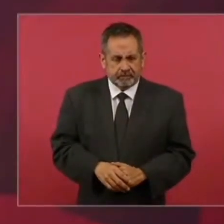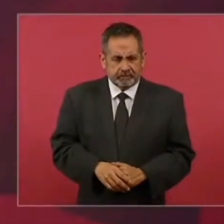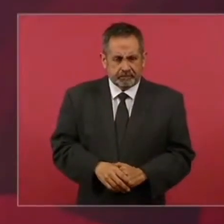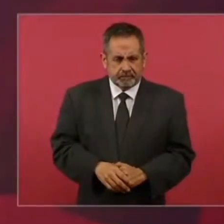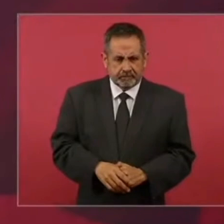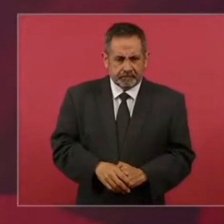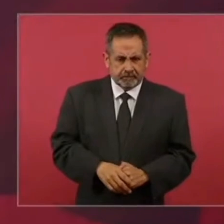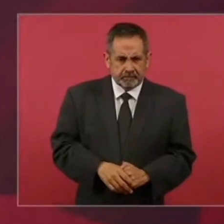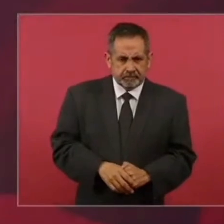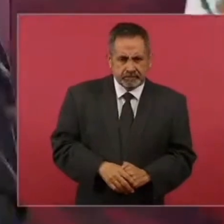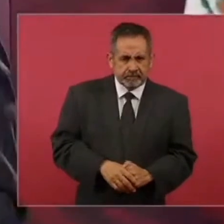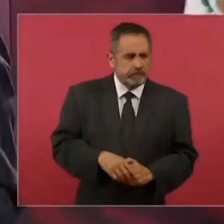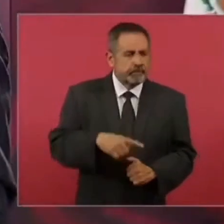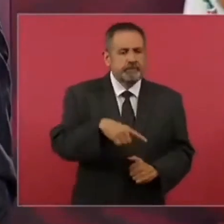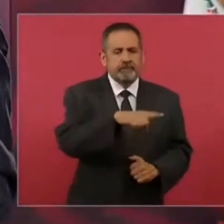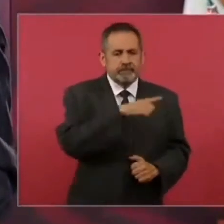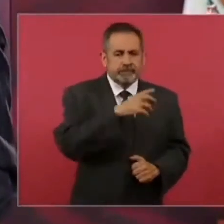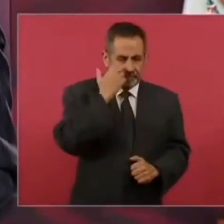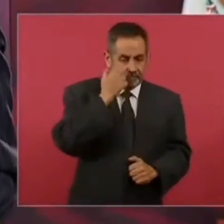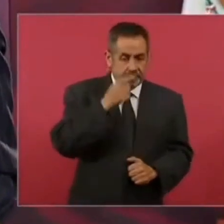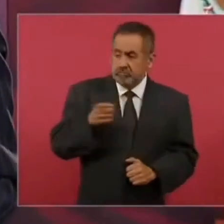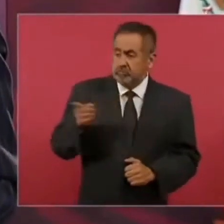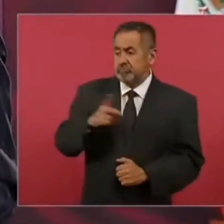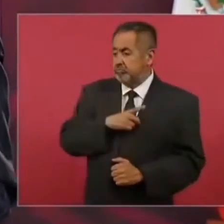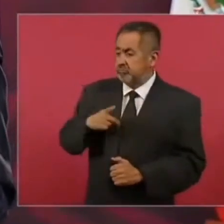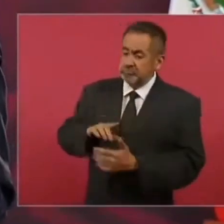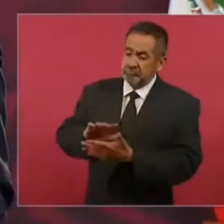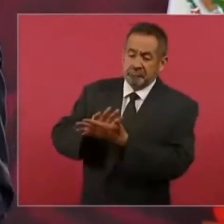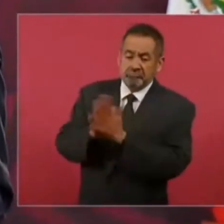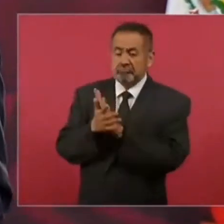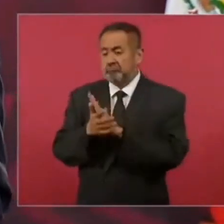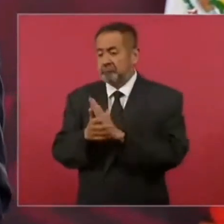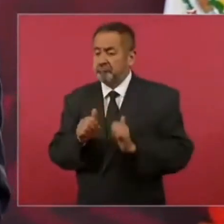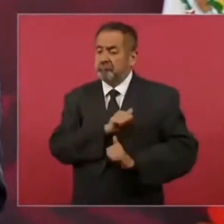¿Cuál es la excusa? El militarismo.